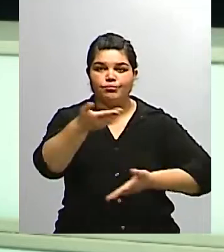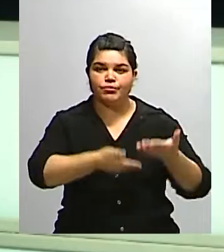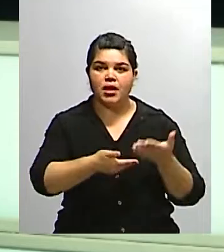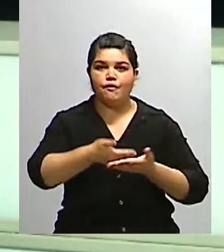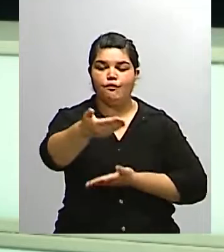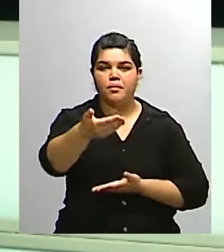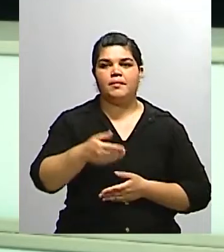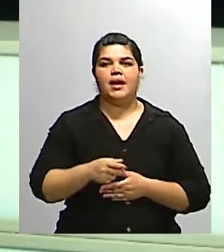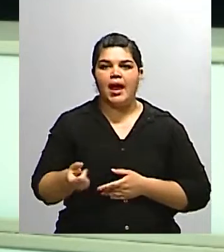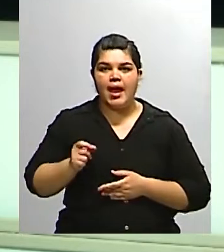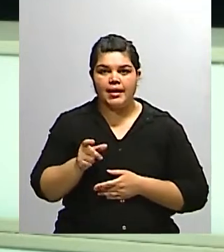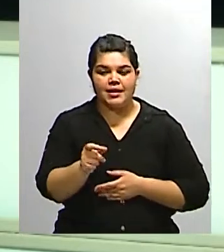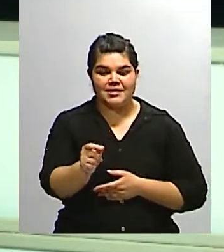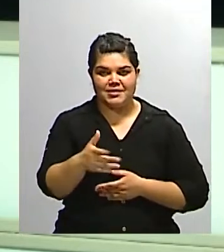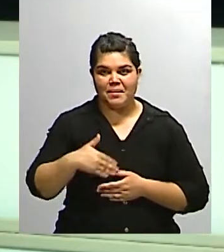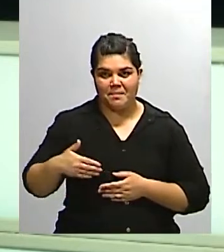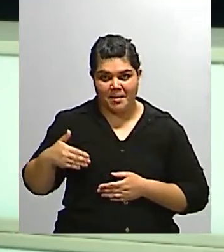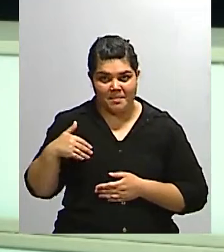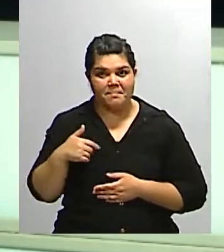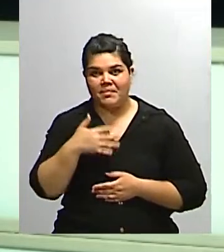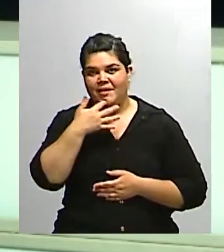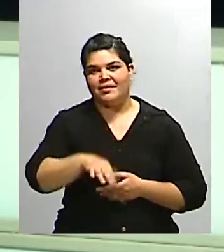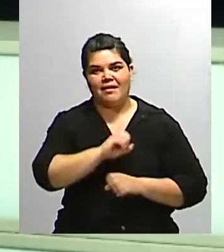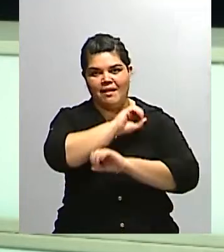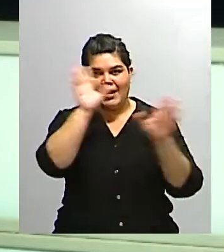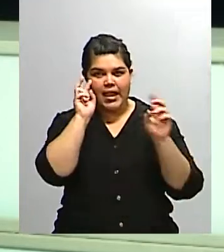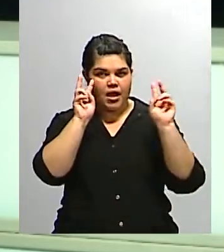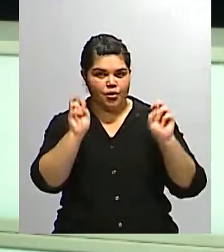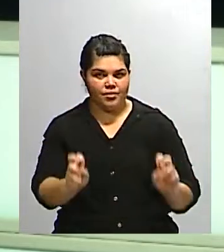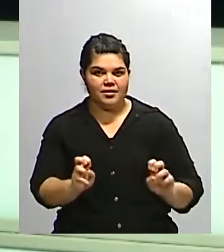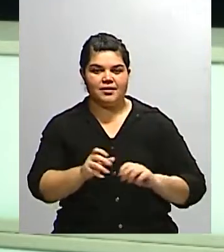cáncer de mama con ustedes para que entendamos un poquito más el tema.